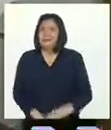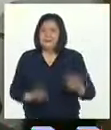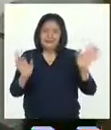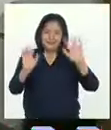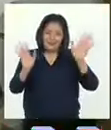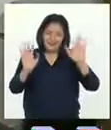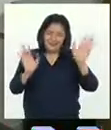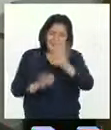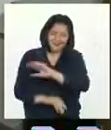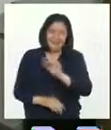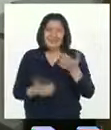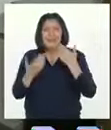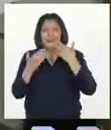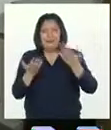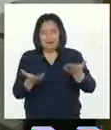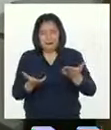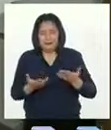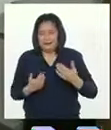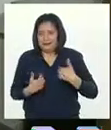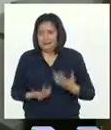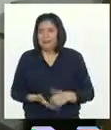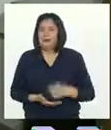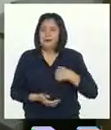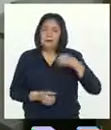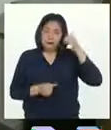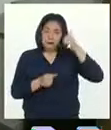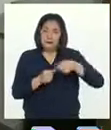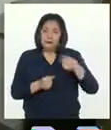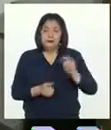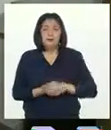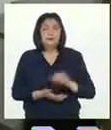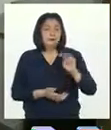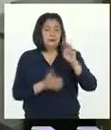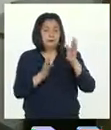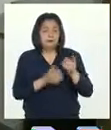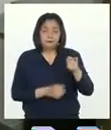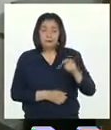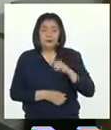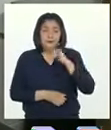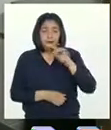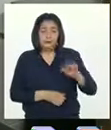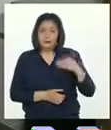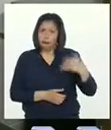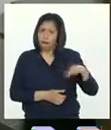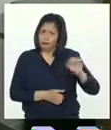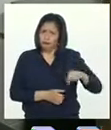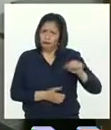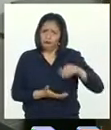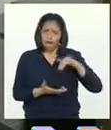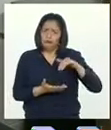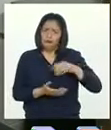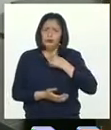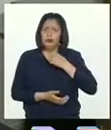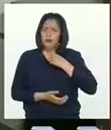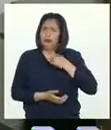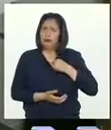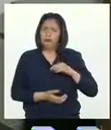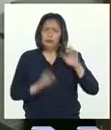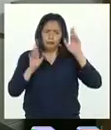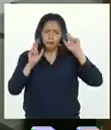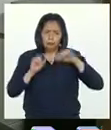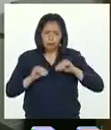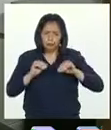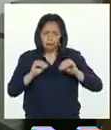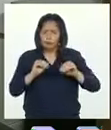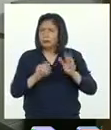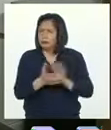Hola a todas y todos. Gracias por la invitación. Voy a recordarles el caso de María, una niña muy estudiosa a la que le encanta jugar ajedrez con